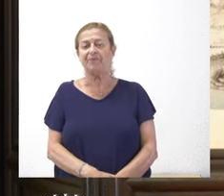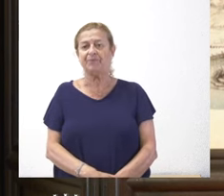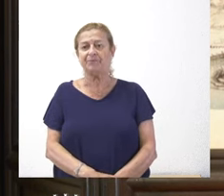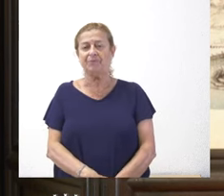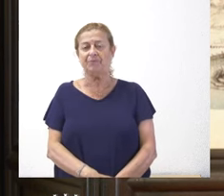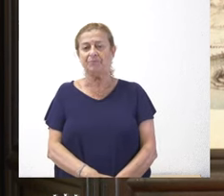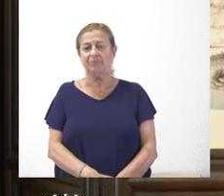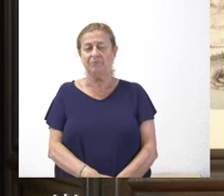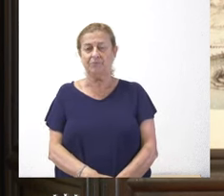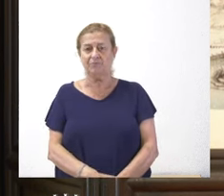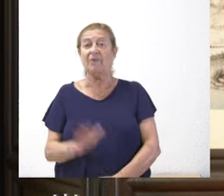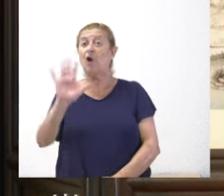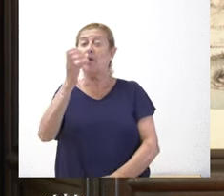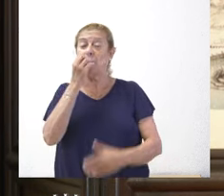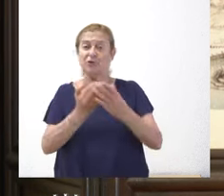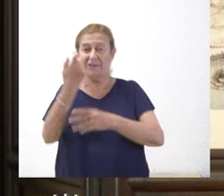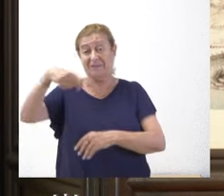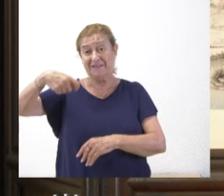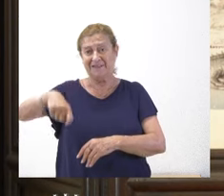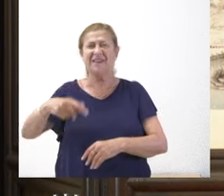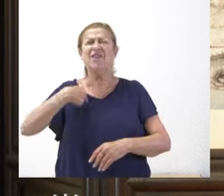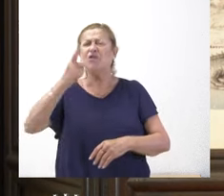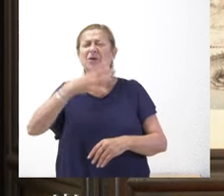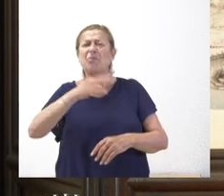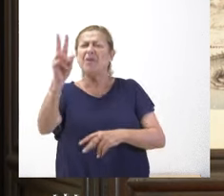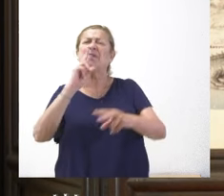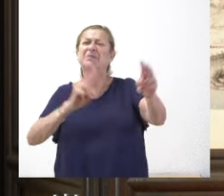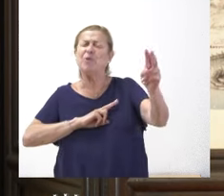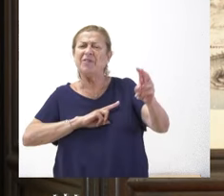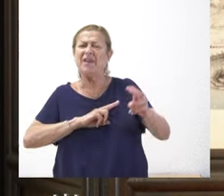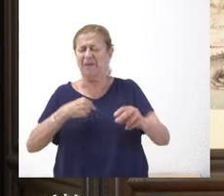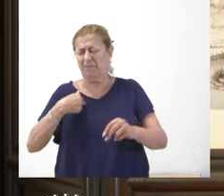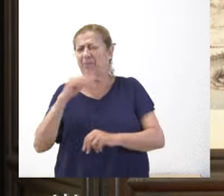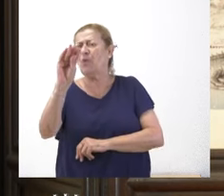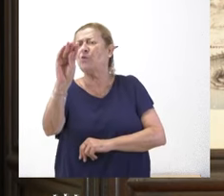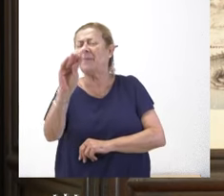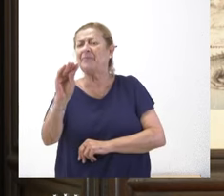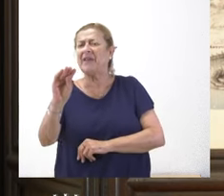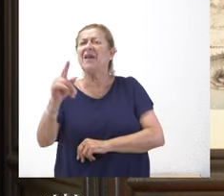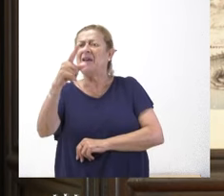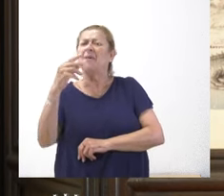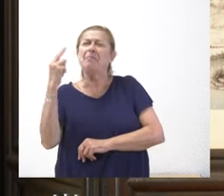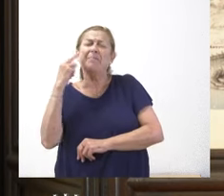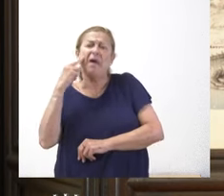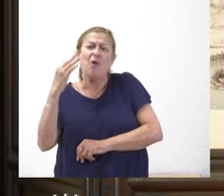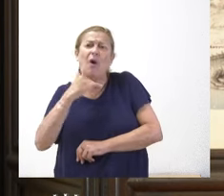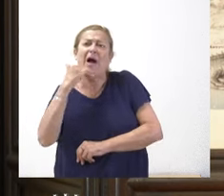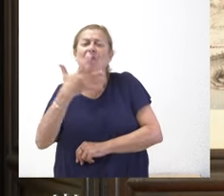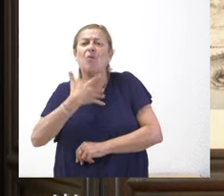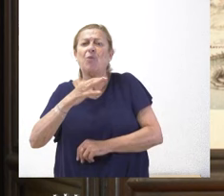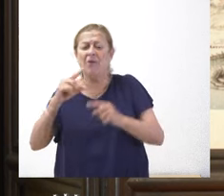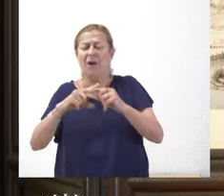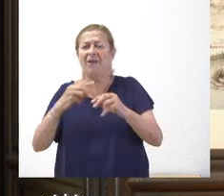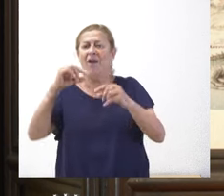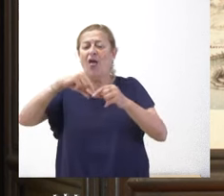años Hola buenos días presidente no sé si me puedes responder a la siguiente pregunta teme que haya algún efecto dominó en